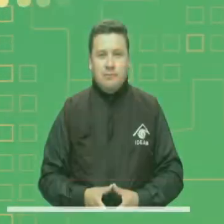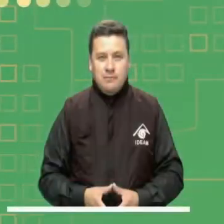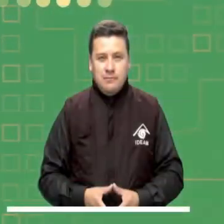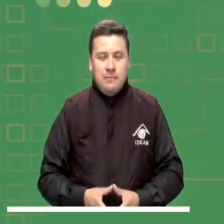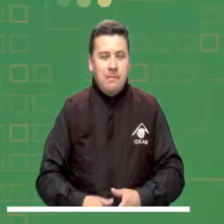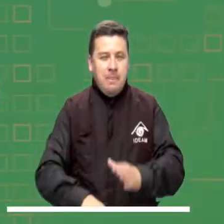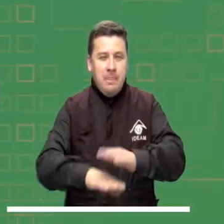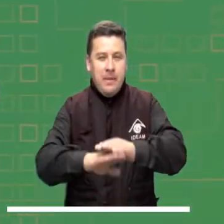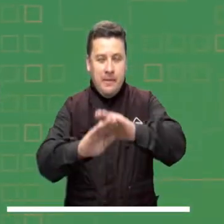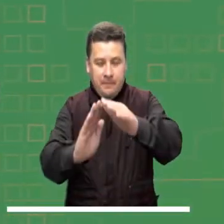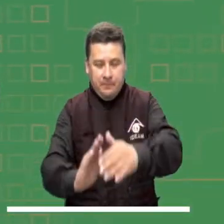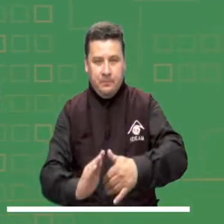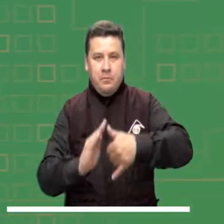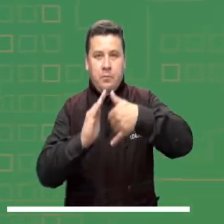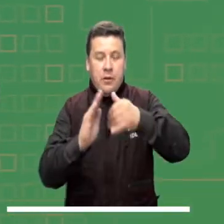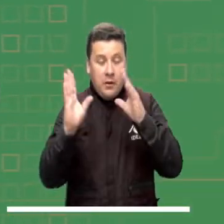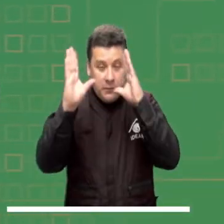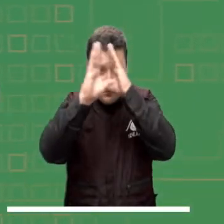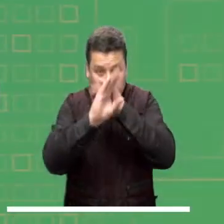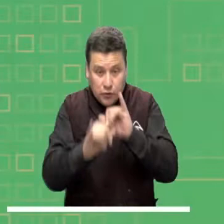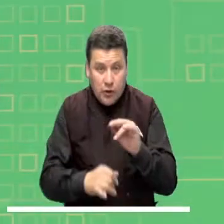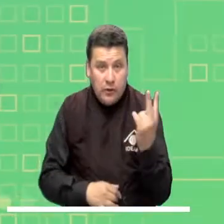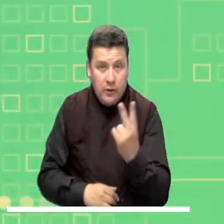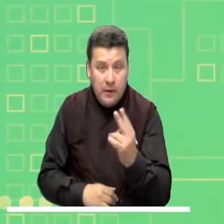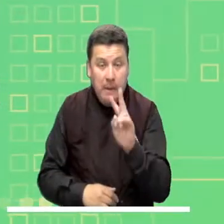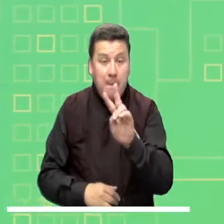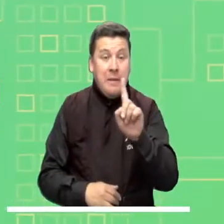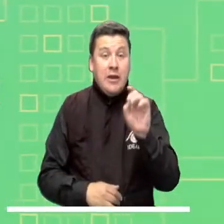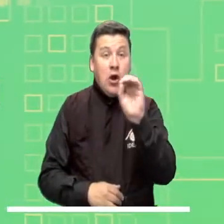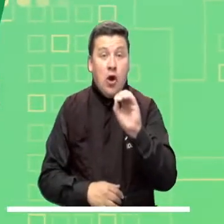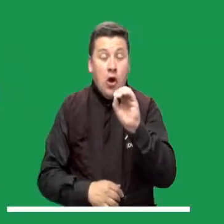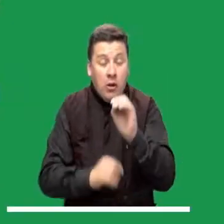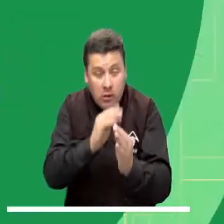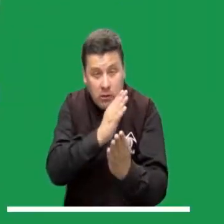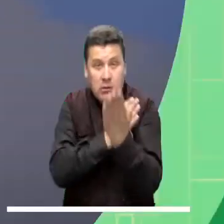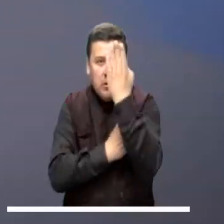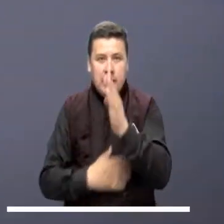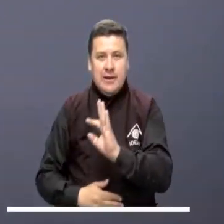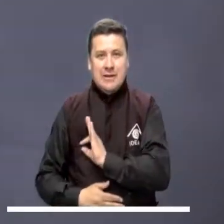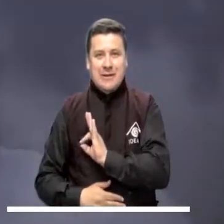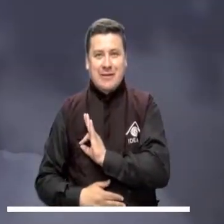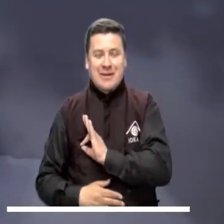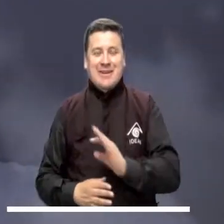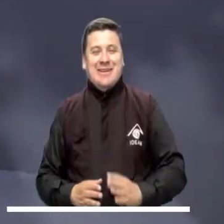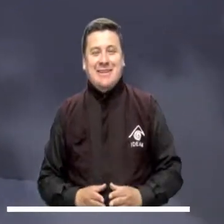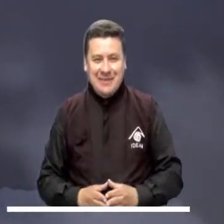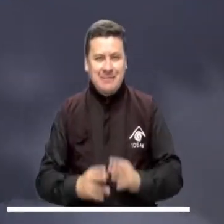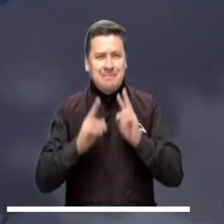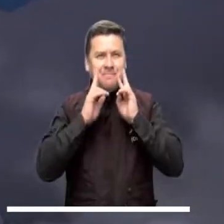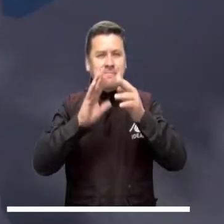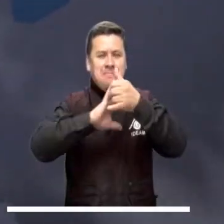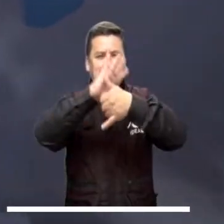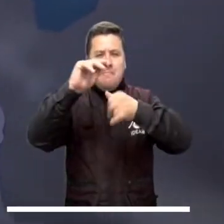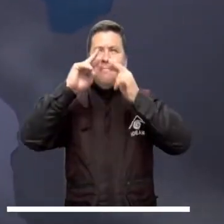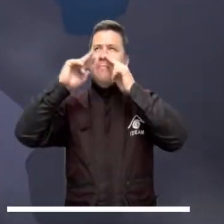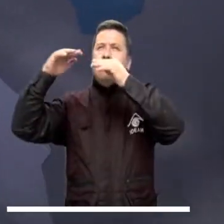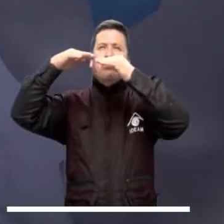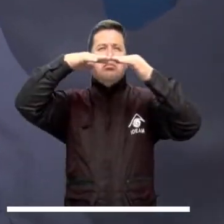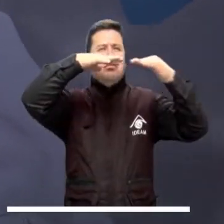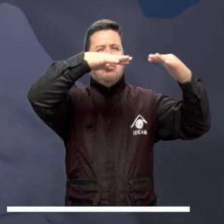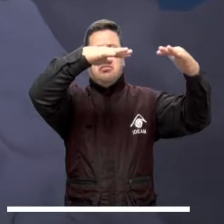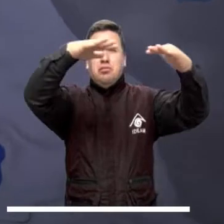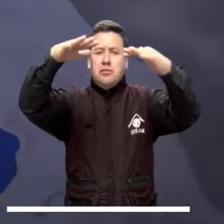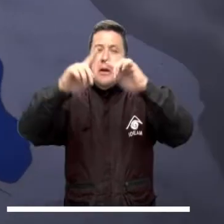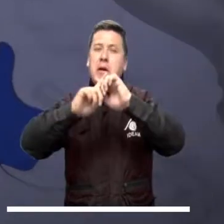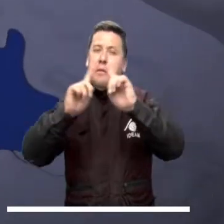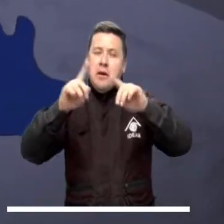Pronóstico del tiempo para la noche de hoy, viernes 26 de octubre y madrugada de sábado. El Caribe puede lucir cielo nublado y no se descartan